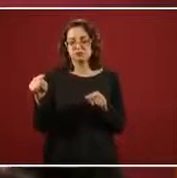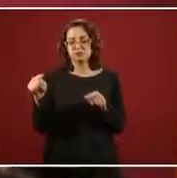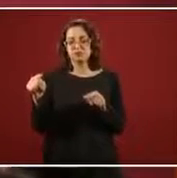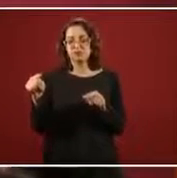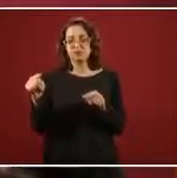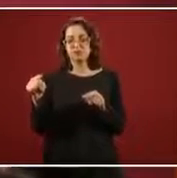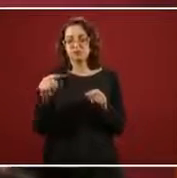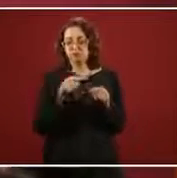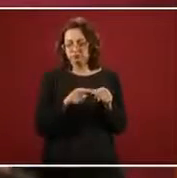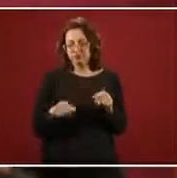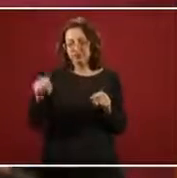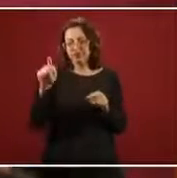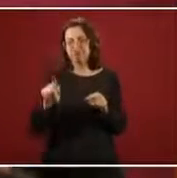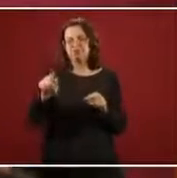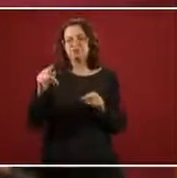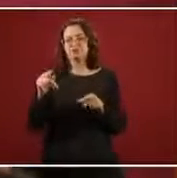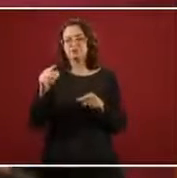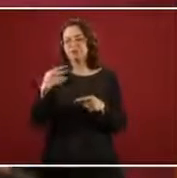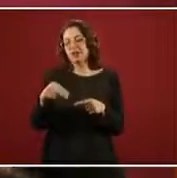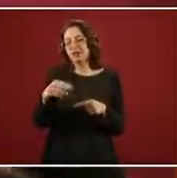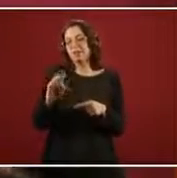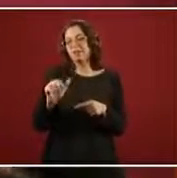Balancán, Tenosique Balancán.